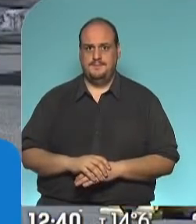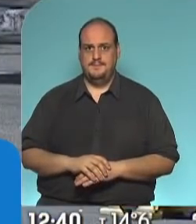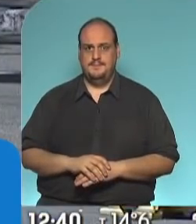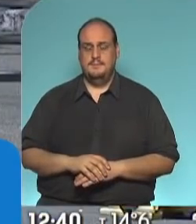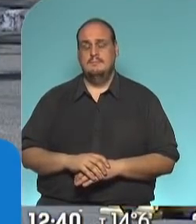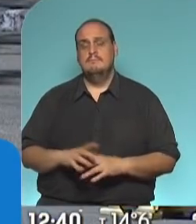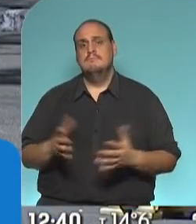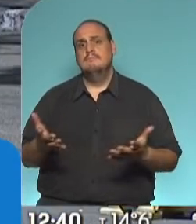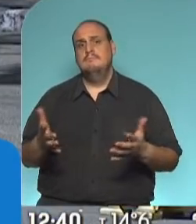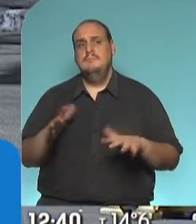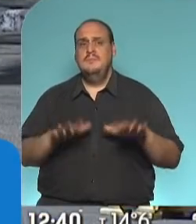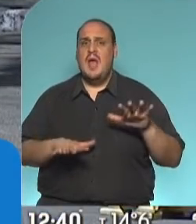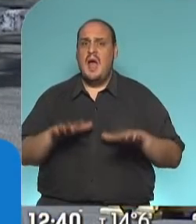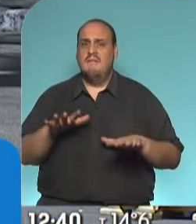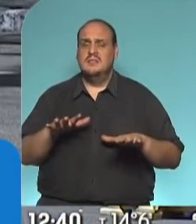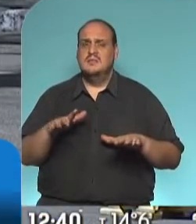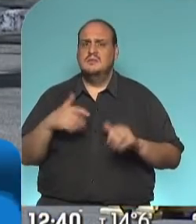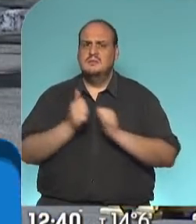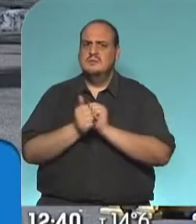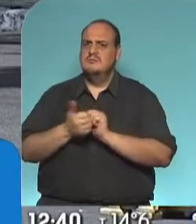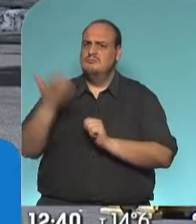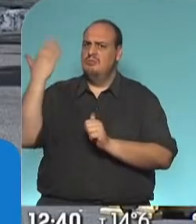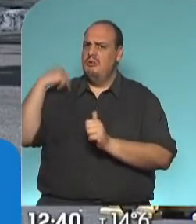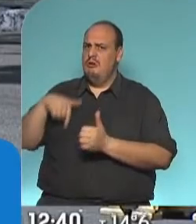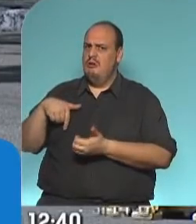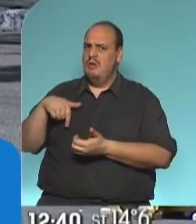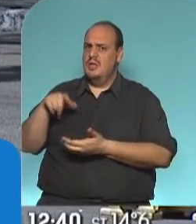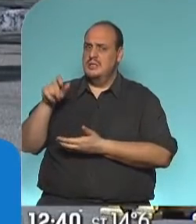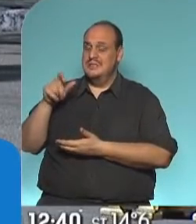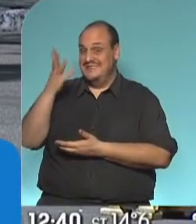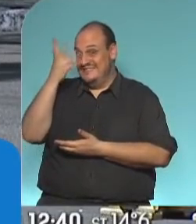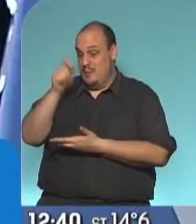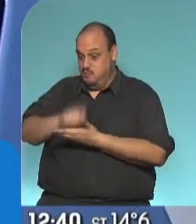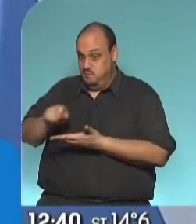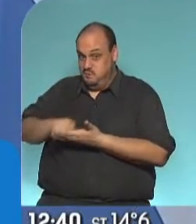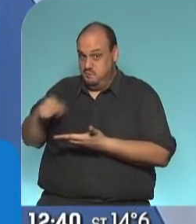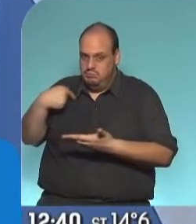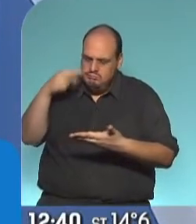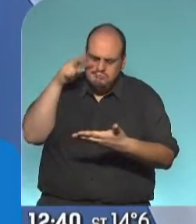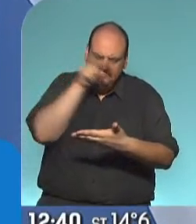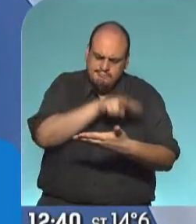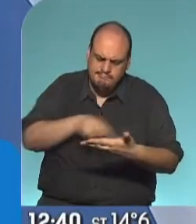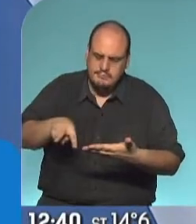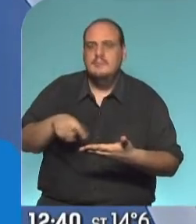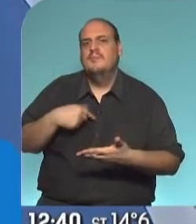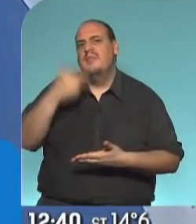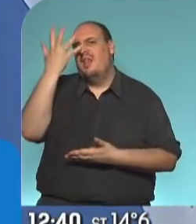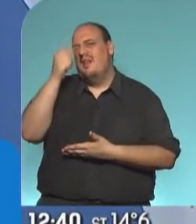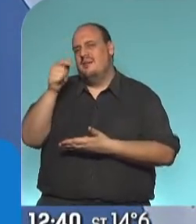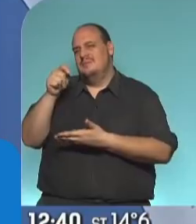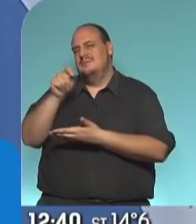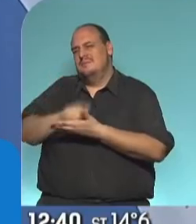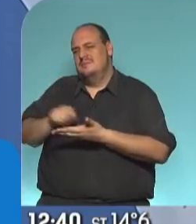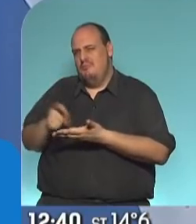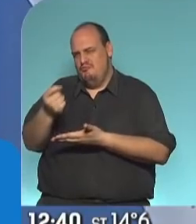Y a veces, cuando uno relee lo poco que dejó escrito San Martín, porque San Martín fue en esencia un hombre de